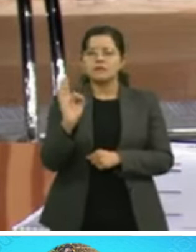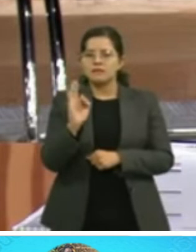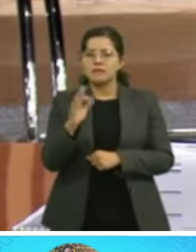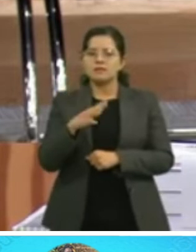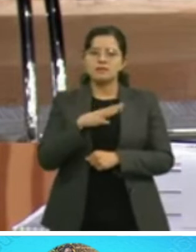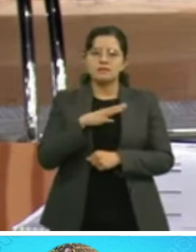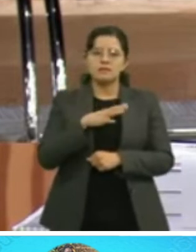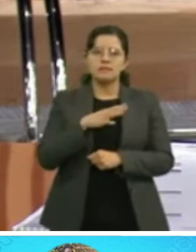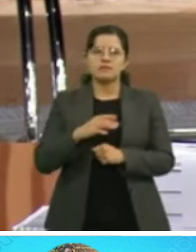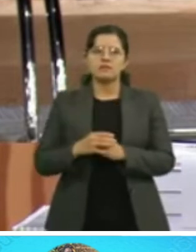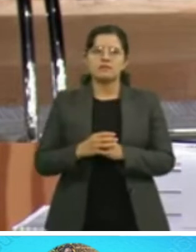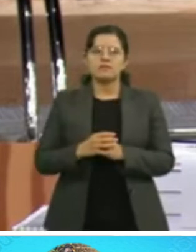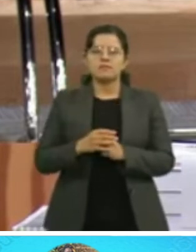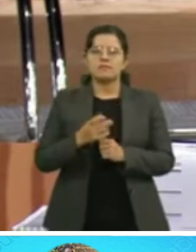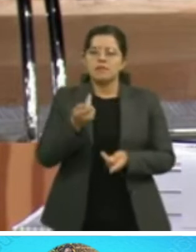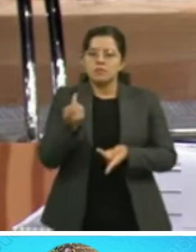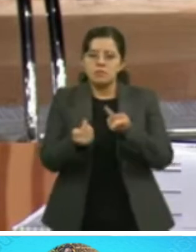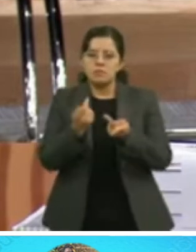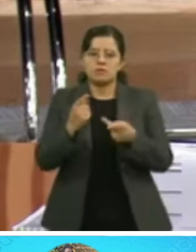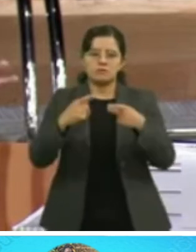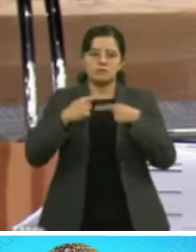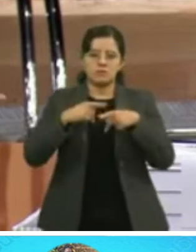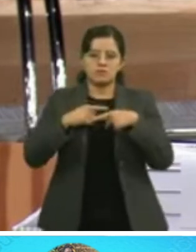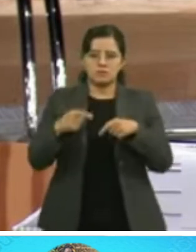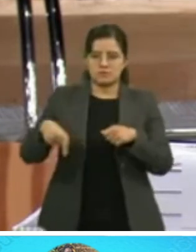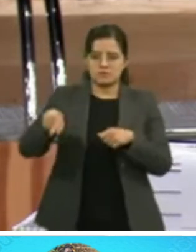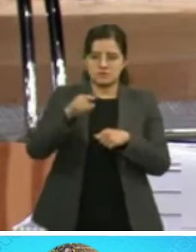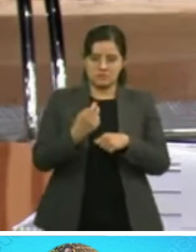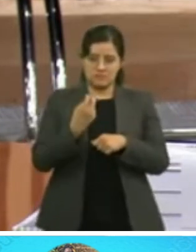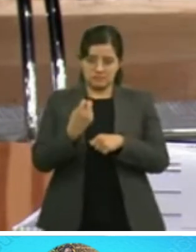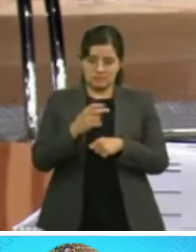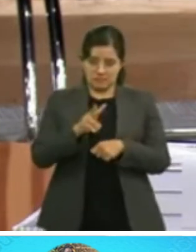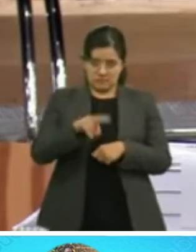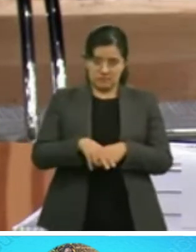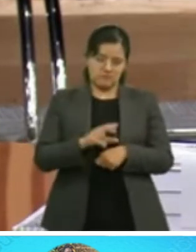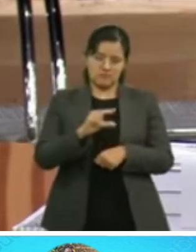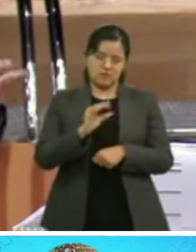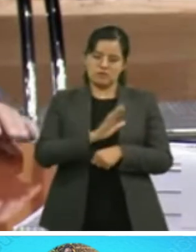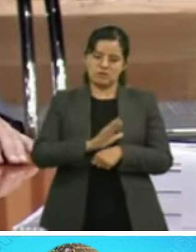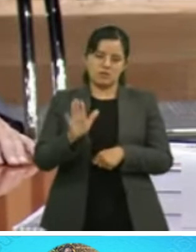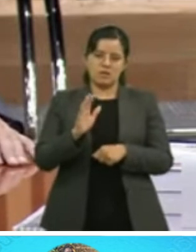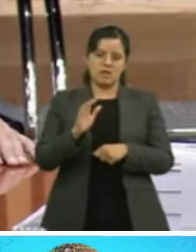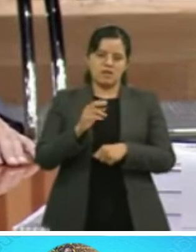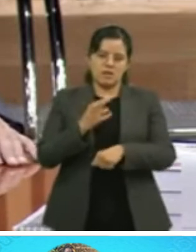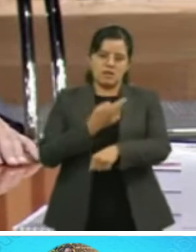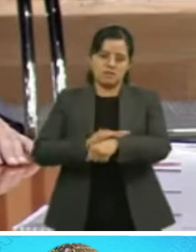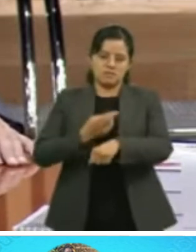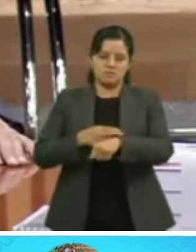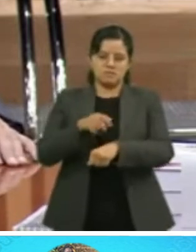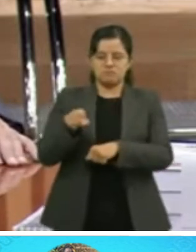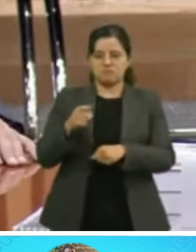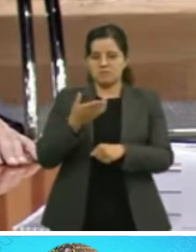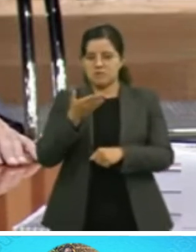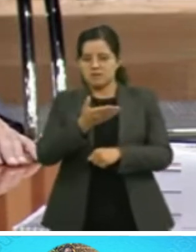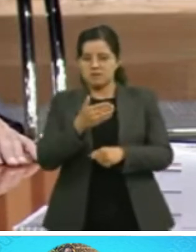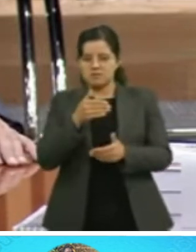una consulta popular. Esta no se va a realizar, se venció el plazo y los procedimientos para poder hacerlo, y entonces,